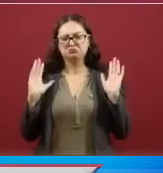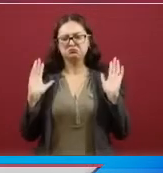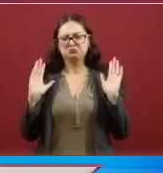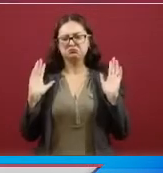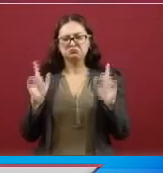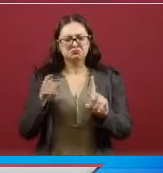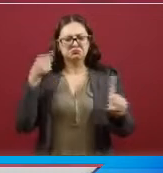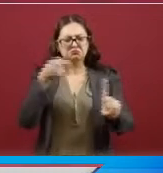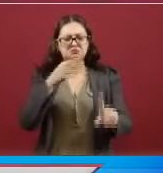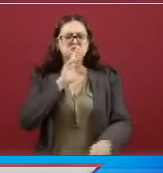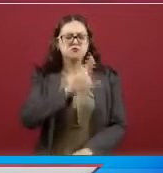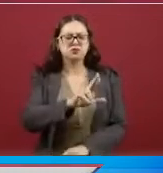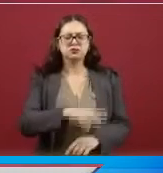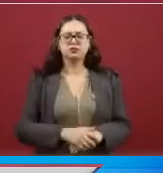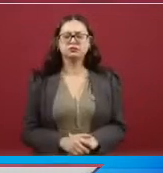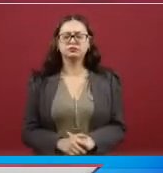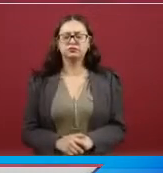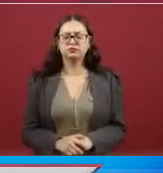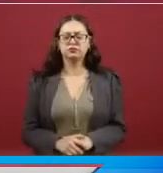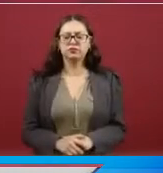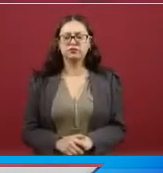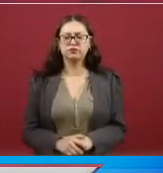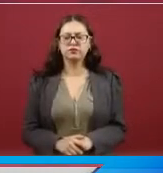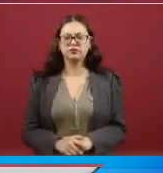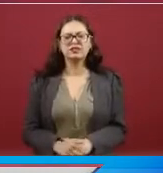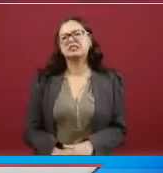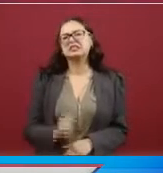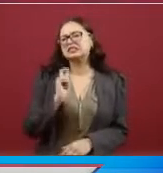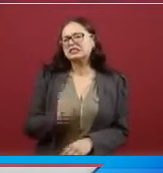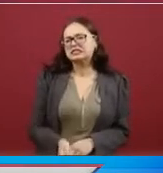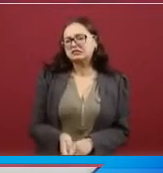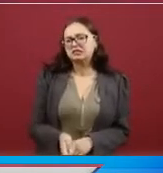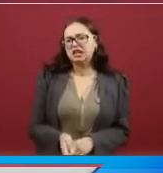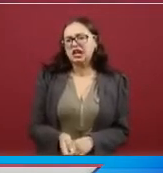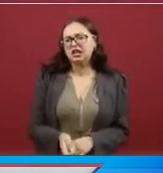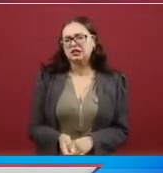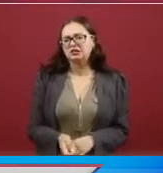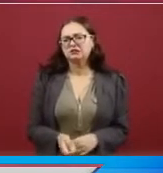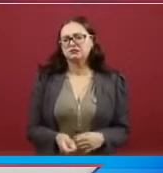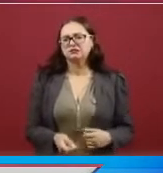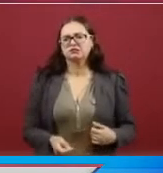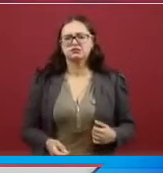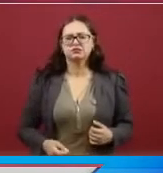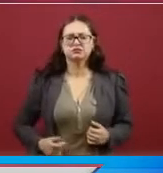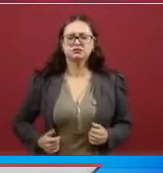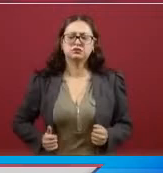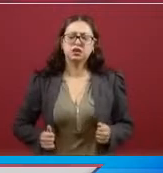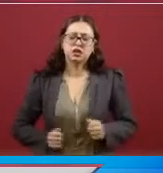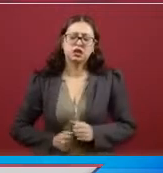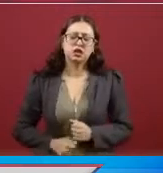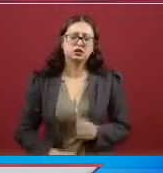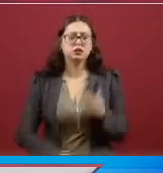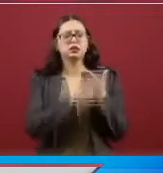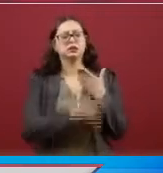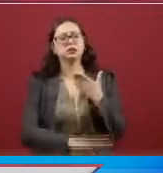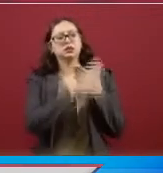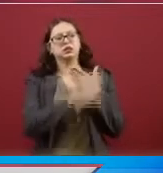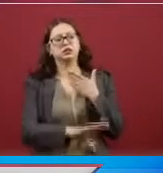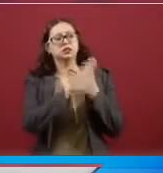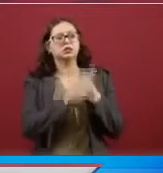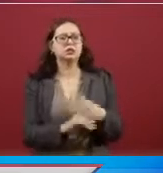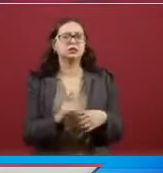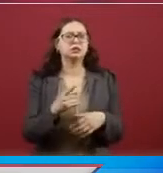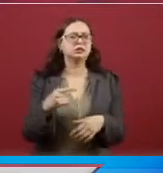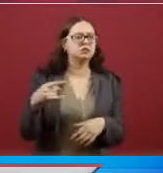programas, como José Gutiérrez Vivó y Carmen Aristegui, ejerciendo un silencio cómplice. No se limitará a ningún periodista su libertad de expresarse y